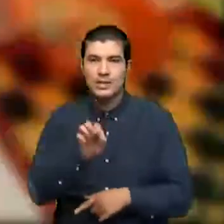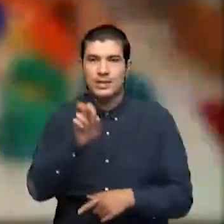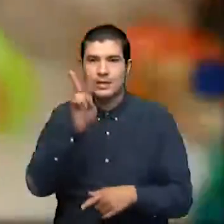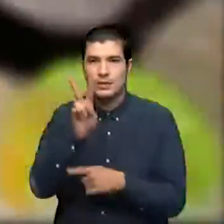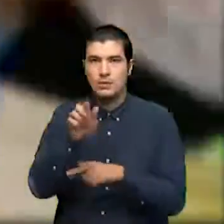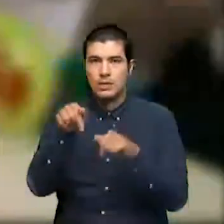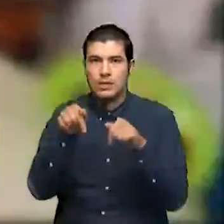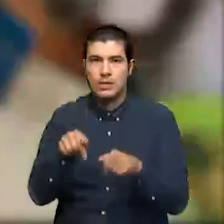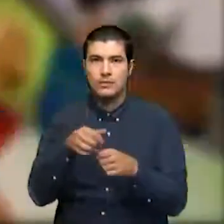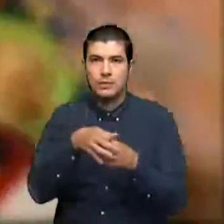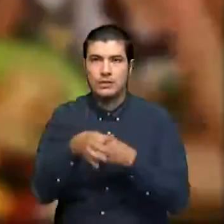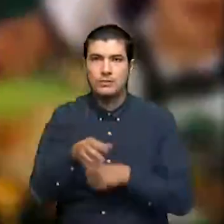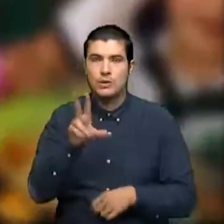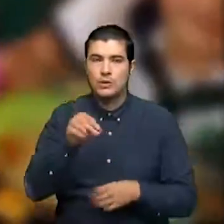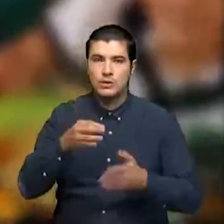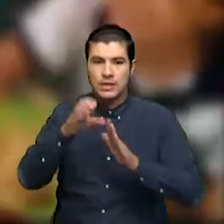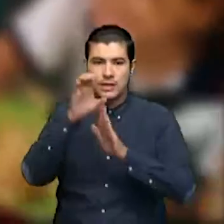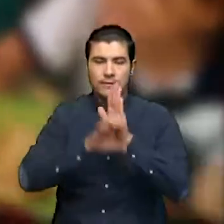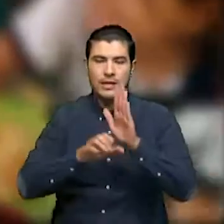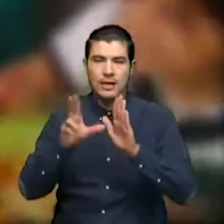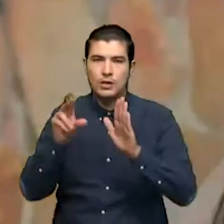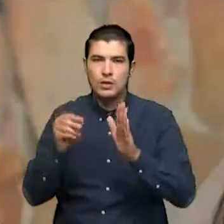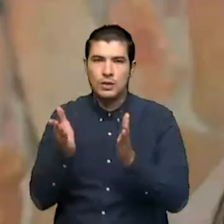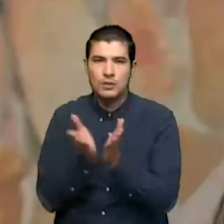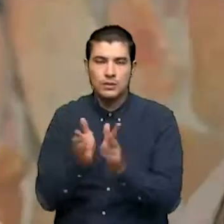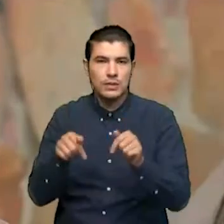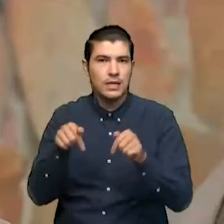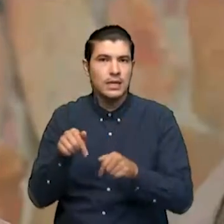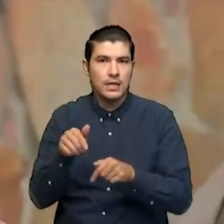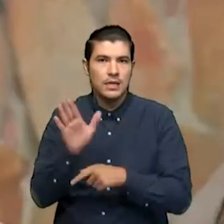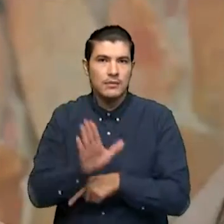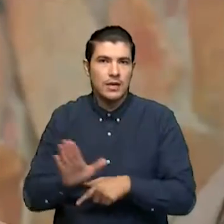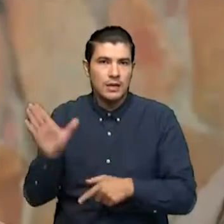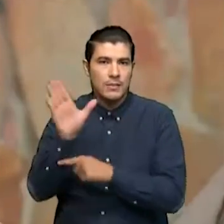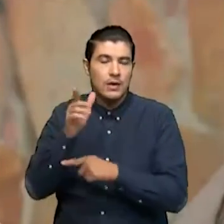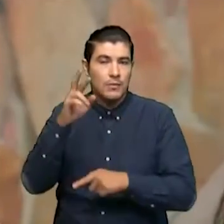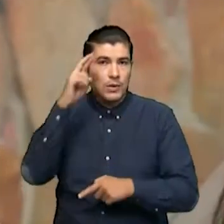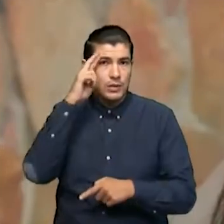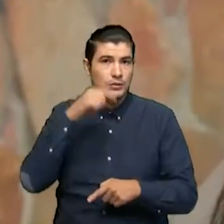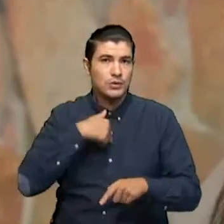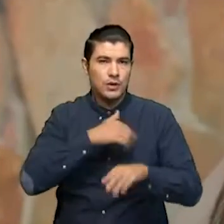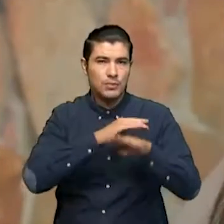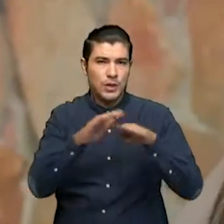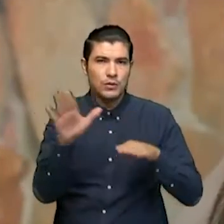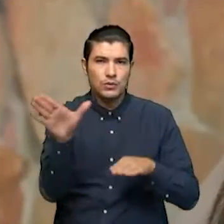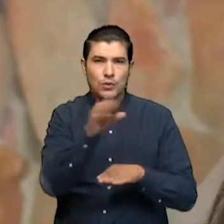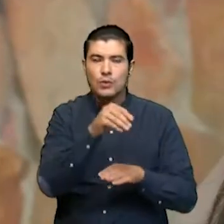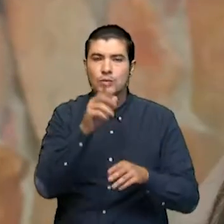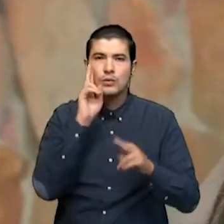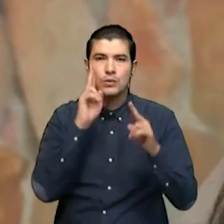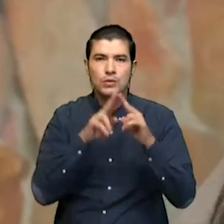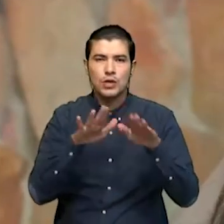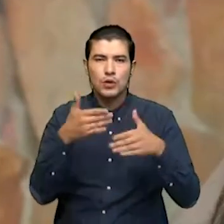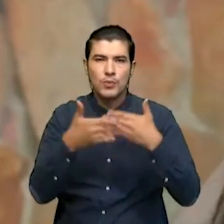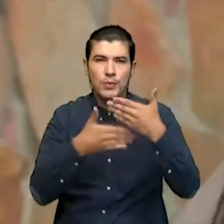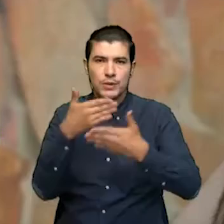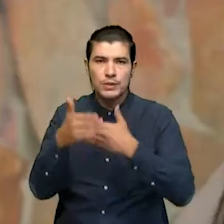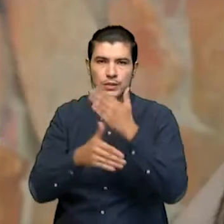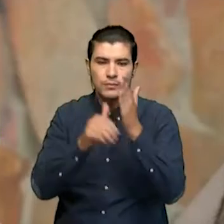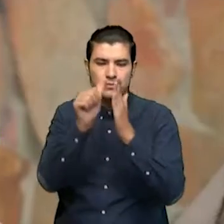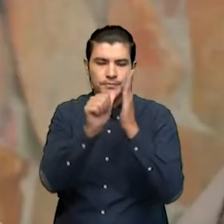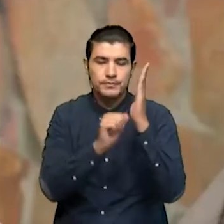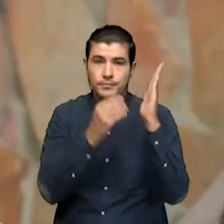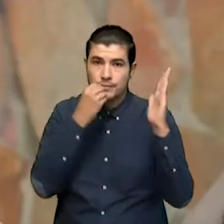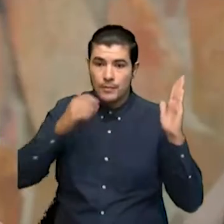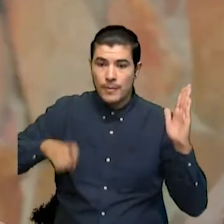no certificados en educación del departamento la gran invitación a que todos sepamos del padre para de esta manera ejercer el